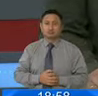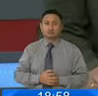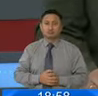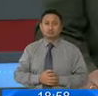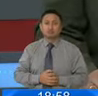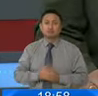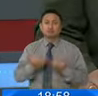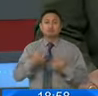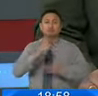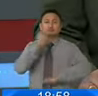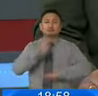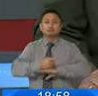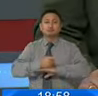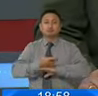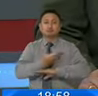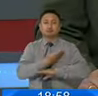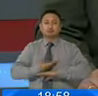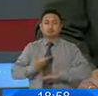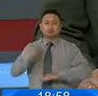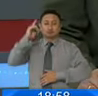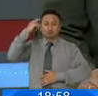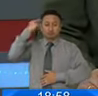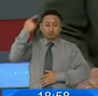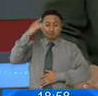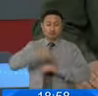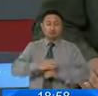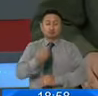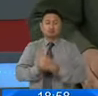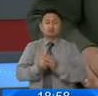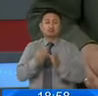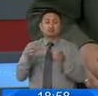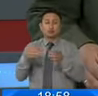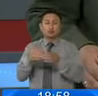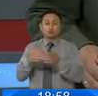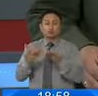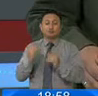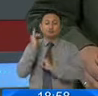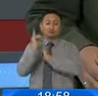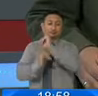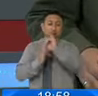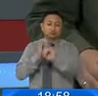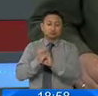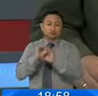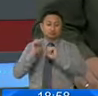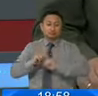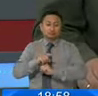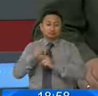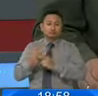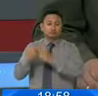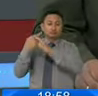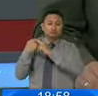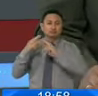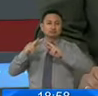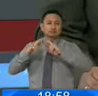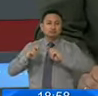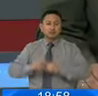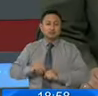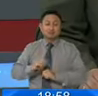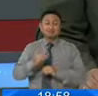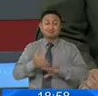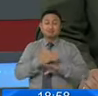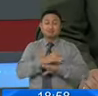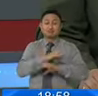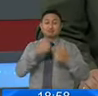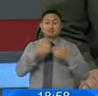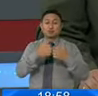mediante decreto ejecutivo el gobierno nacional creará la comisión internacional que se encargará de investigar la muerte del